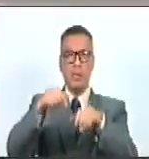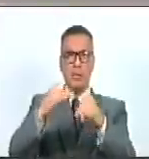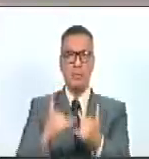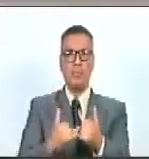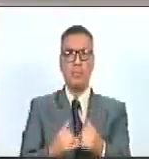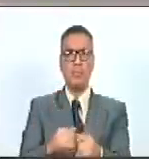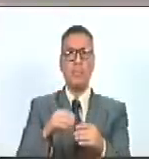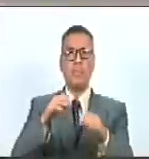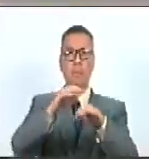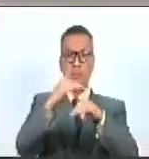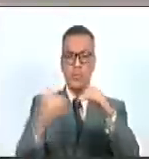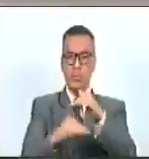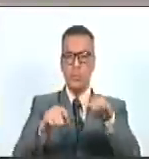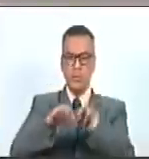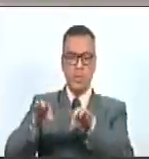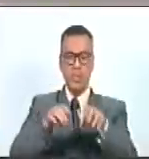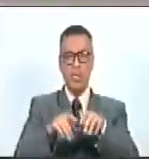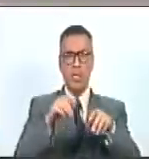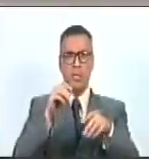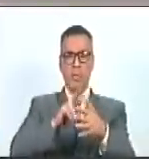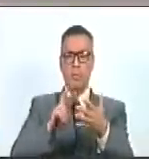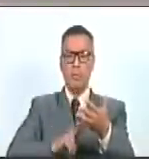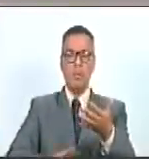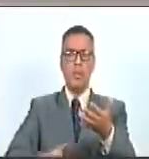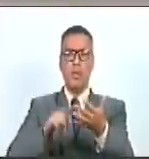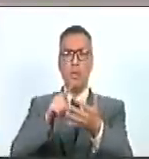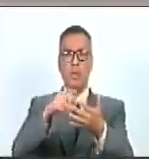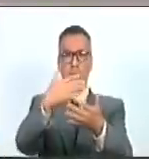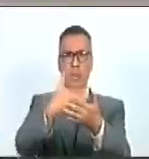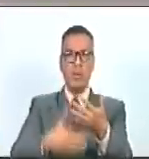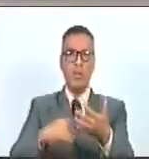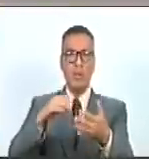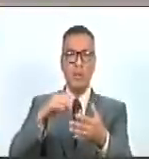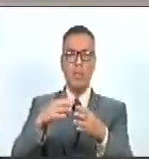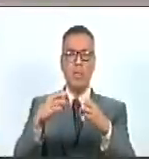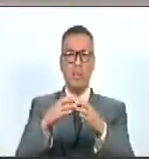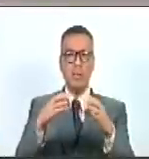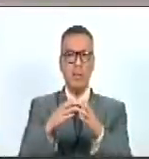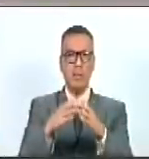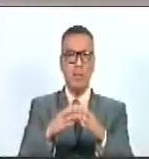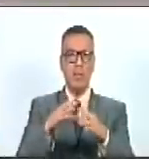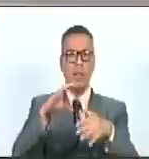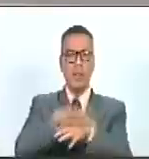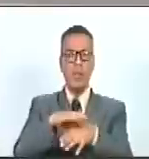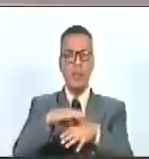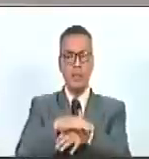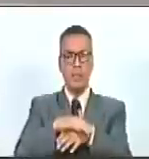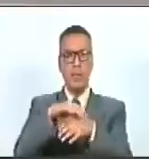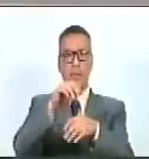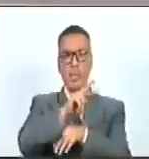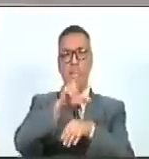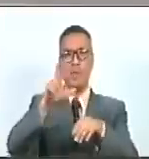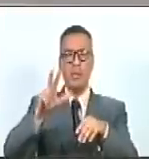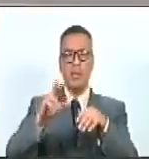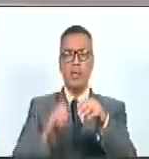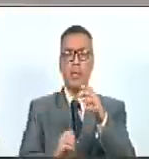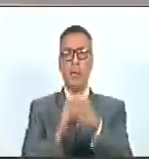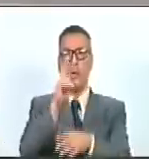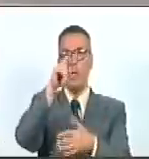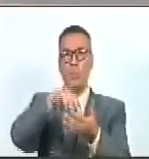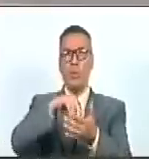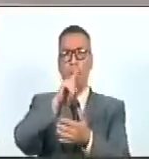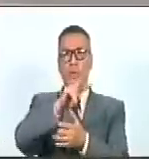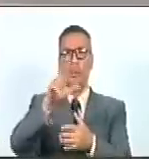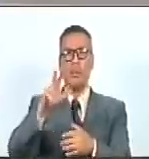Ciudadana Subsecretaria, si no se da lectura al acta de la sesión ordinaria del día martes 23 de mayo de 2023.